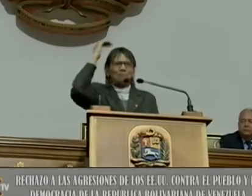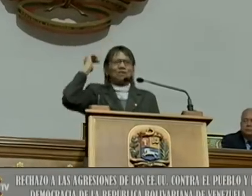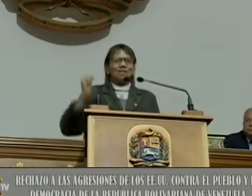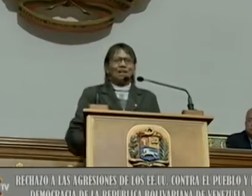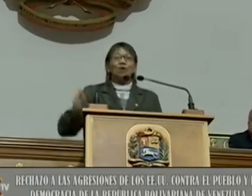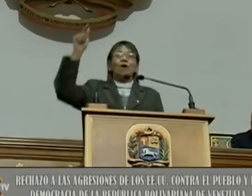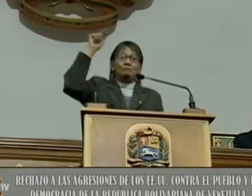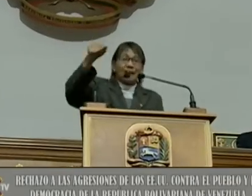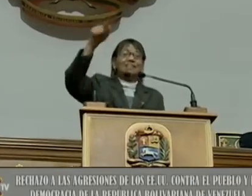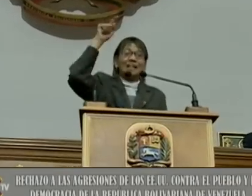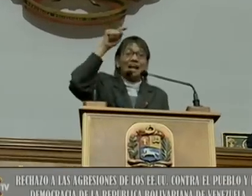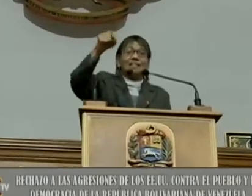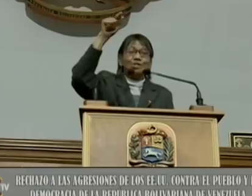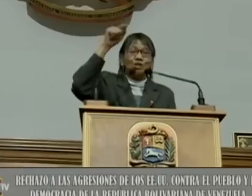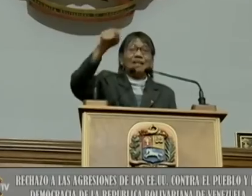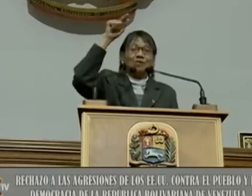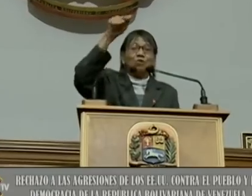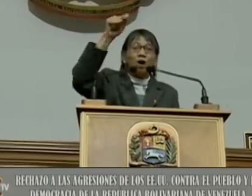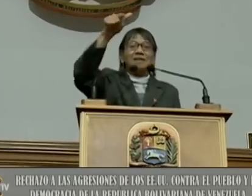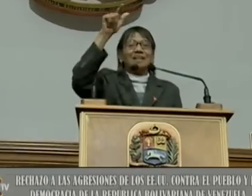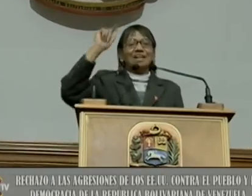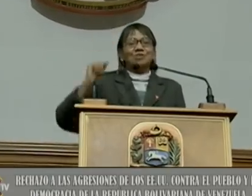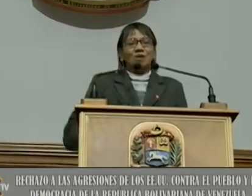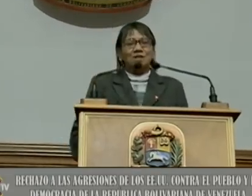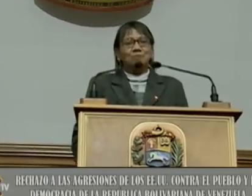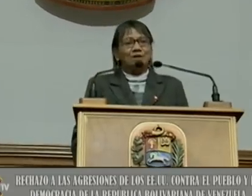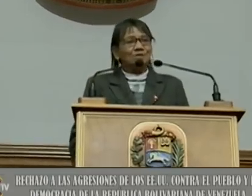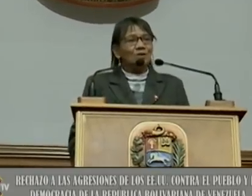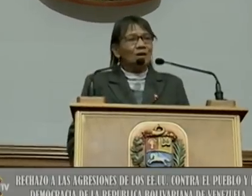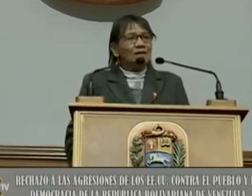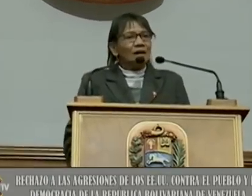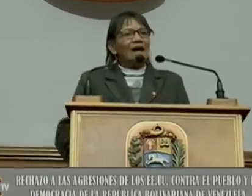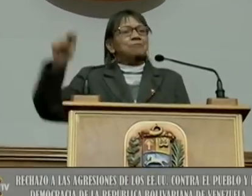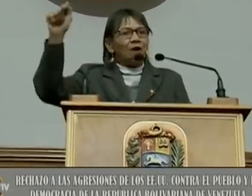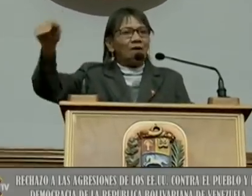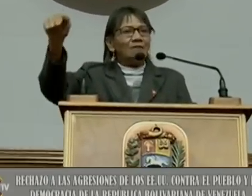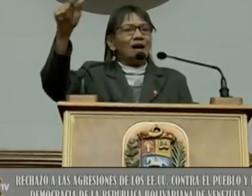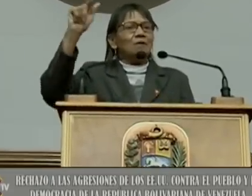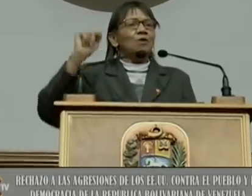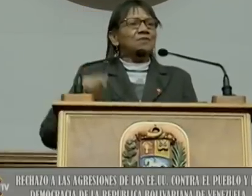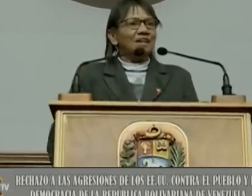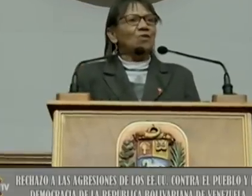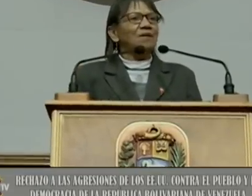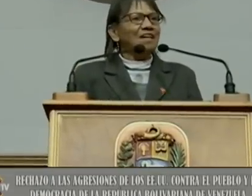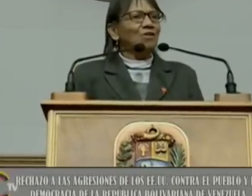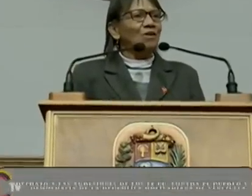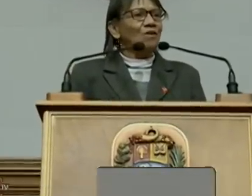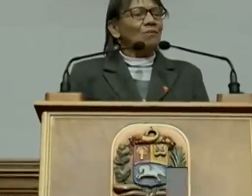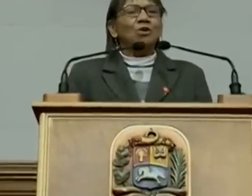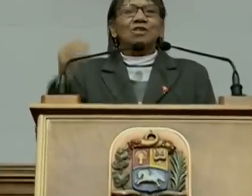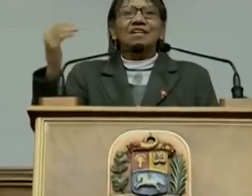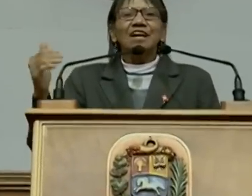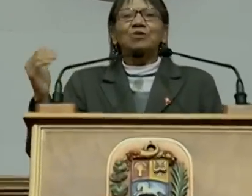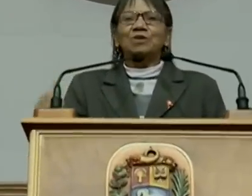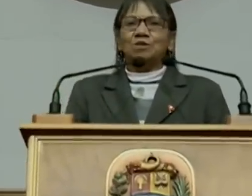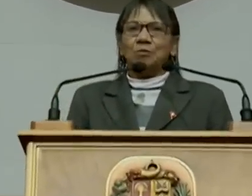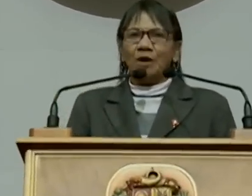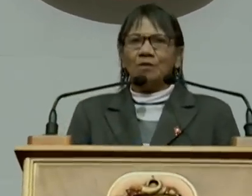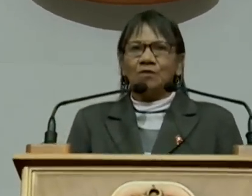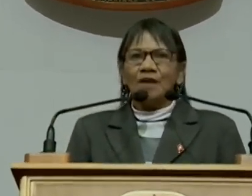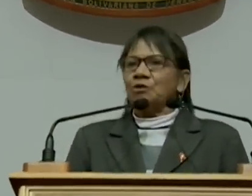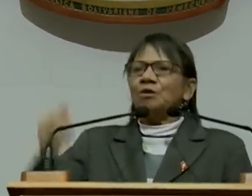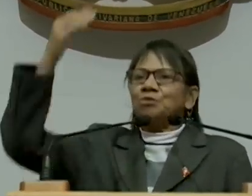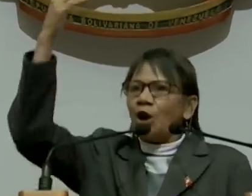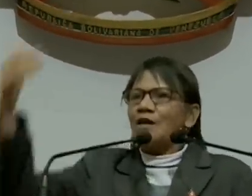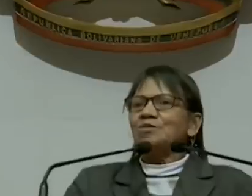venido protegiendo frente a las agresiones económicas que ellos nos han impuesto. El gobierno ha venido protegiendo a nuestro